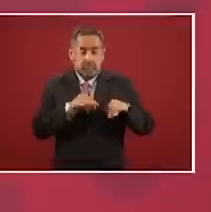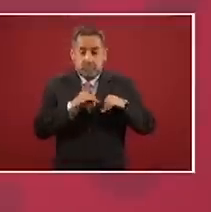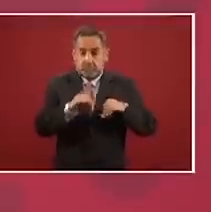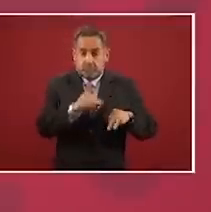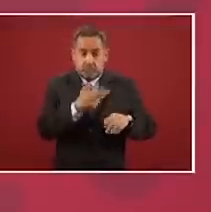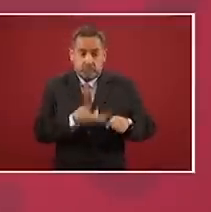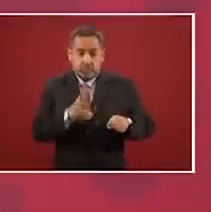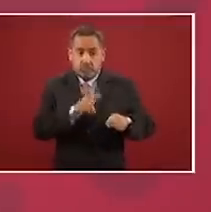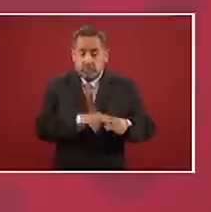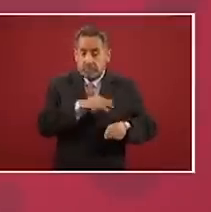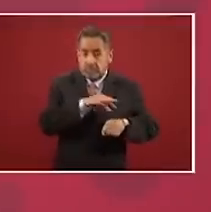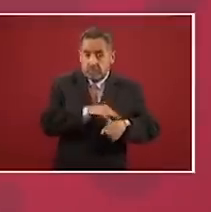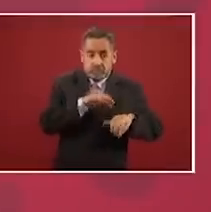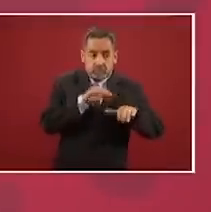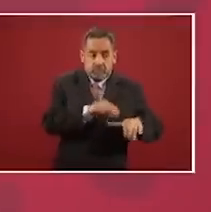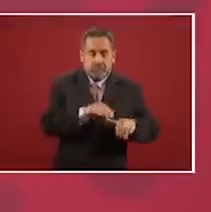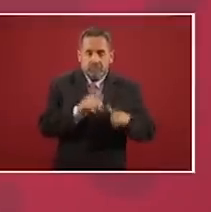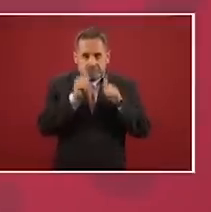trabajadores